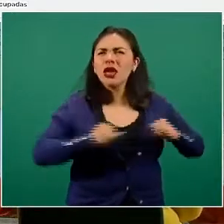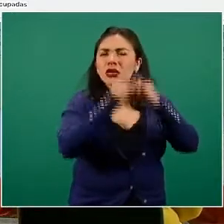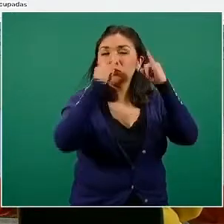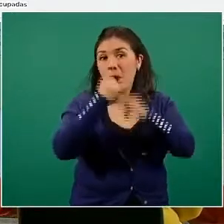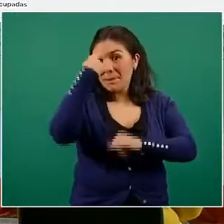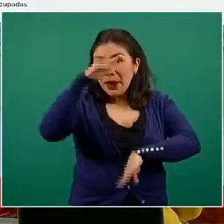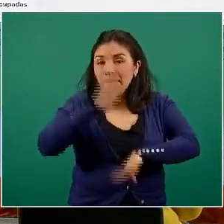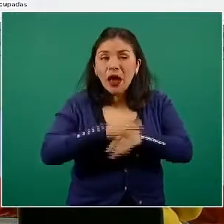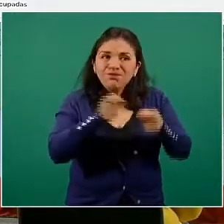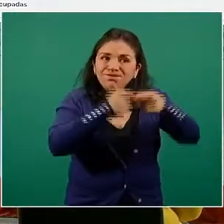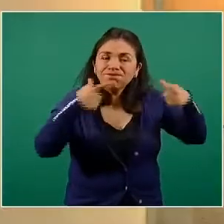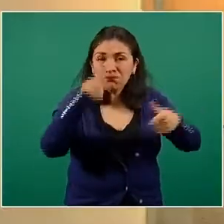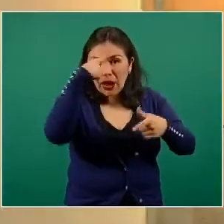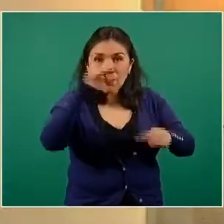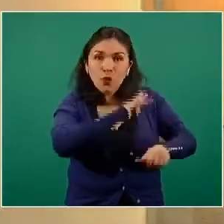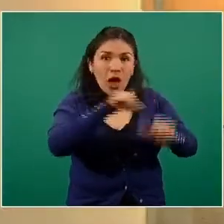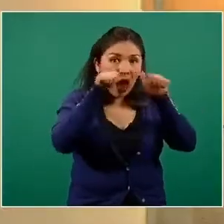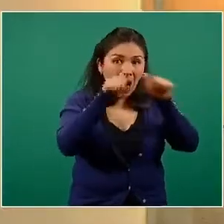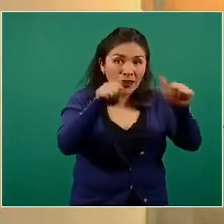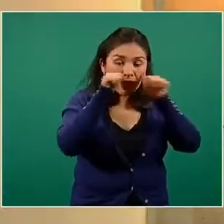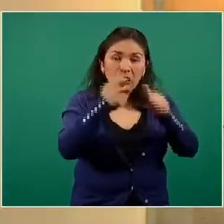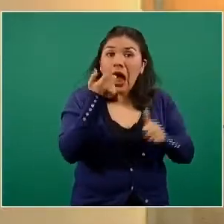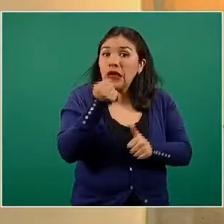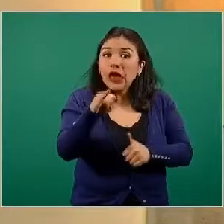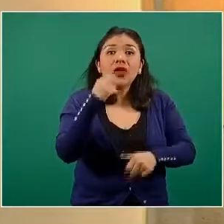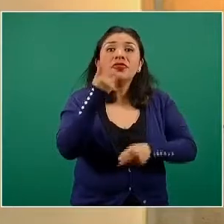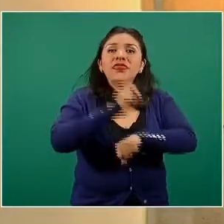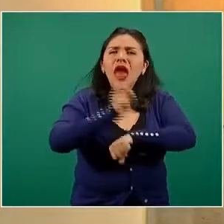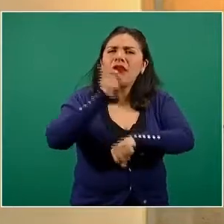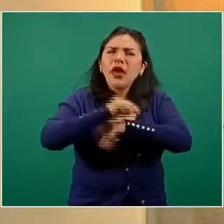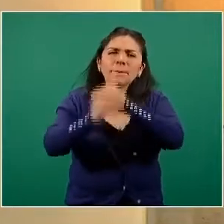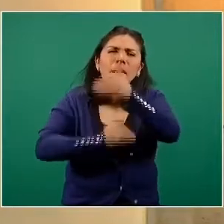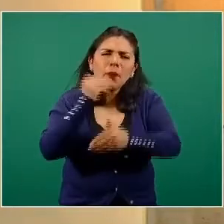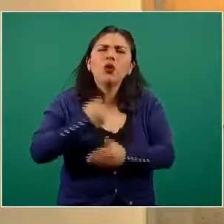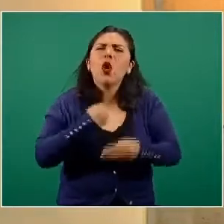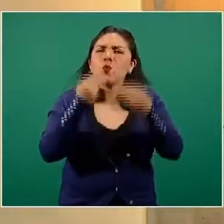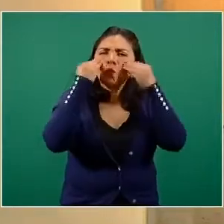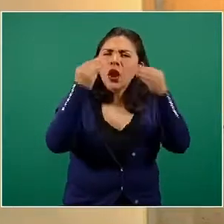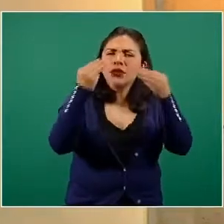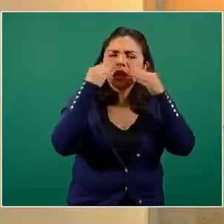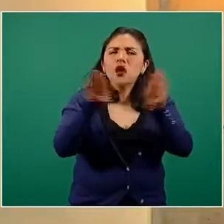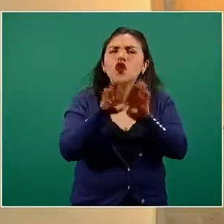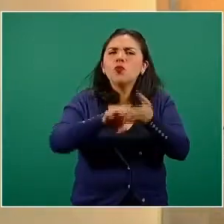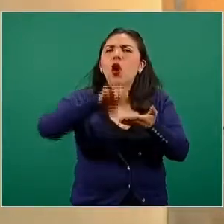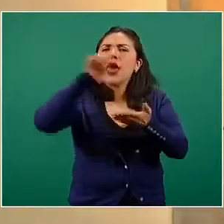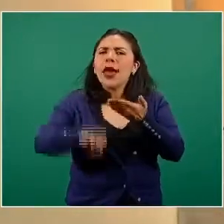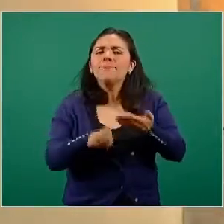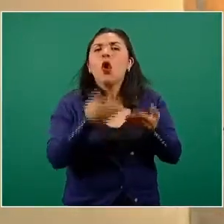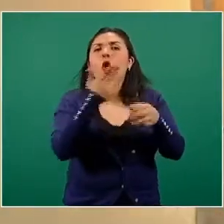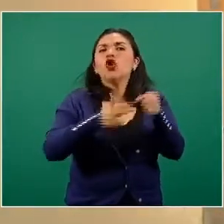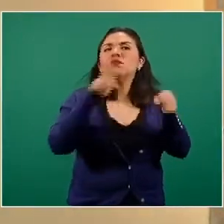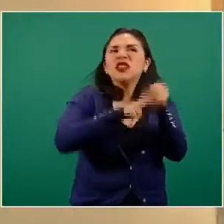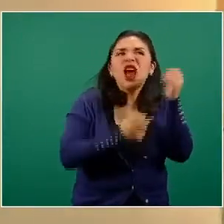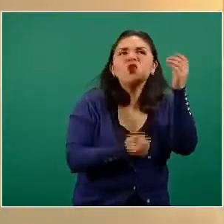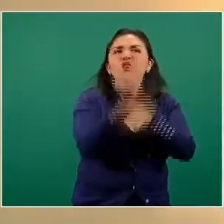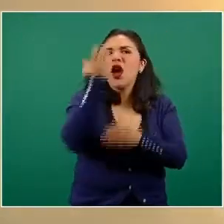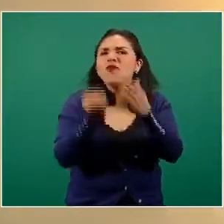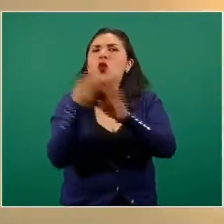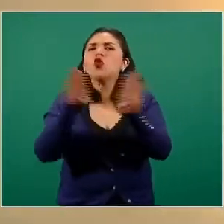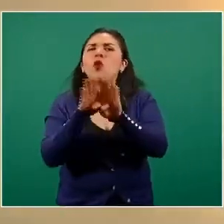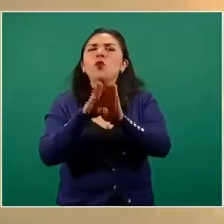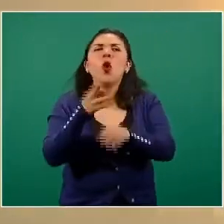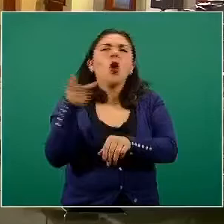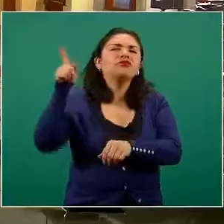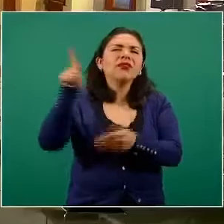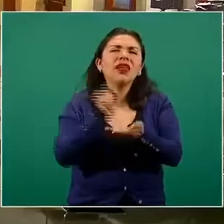para aumentar la capacidad, y a lo largo de los días se han dado ejemplos específicos, hospitales nuevos que se abrieron rápidamente, como el Hospital de